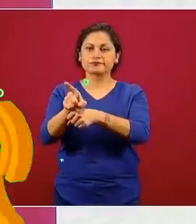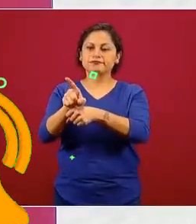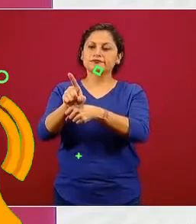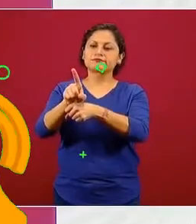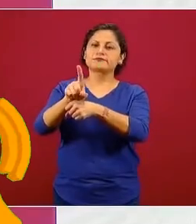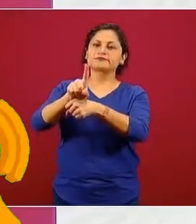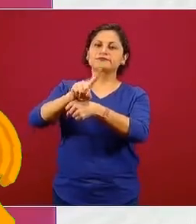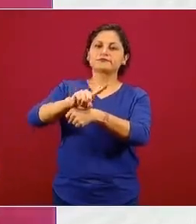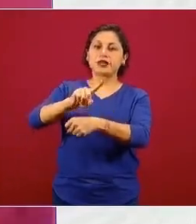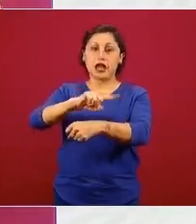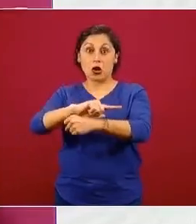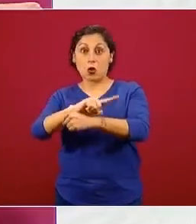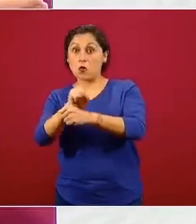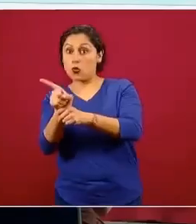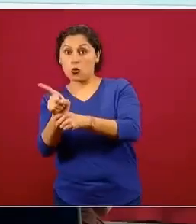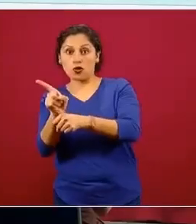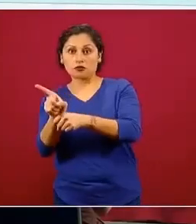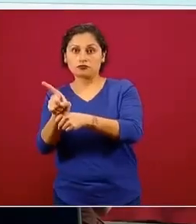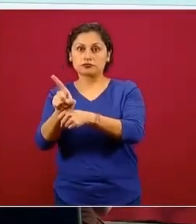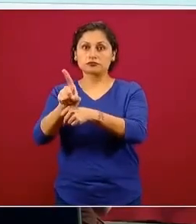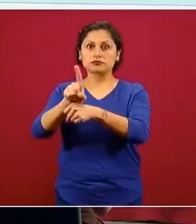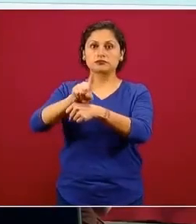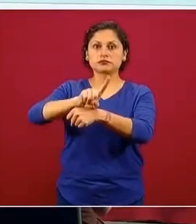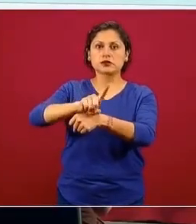Pero de todos modos uno se va acercando a la población.